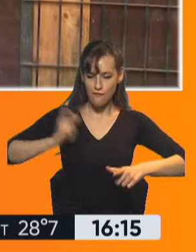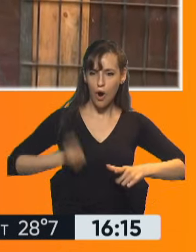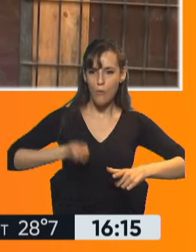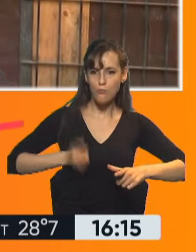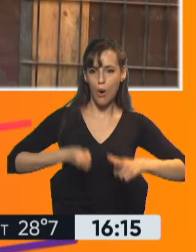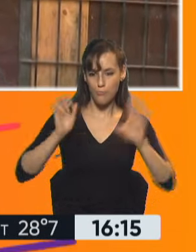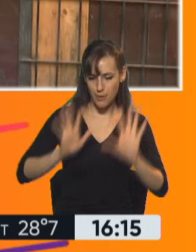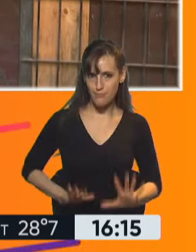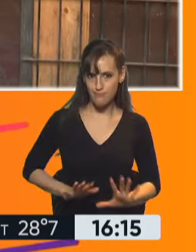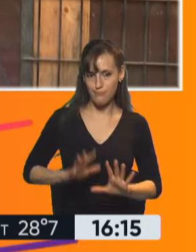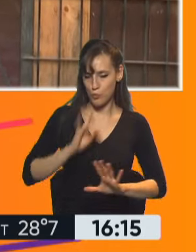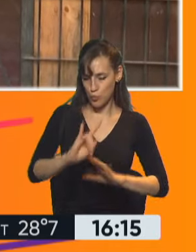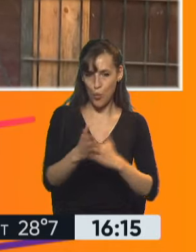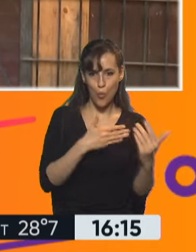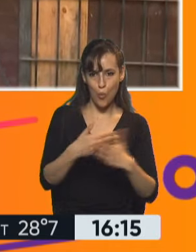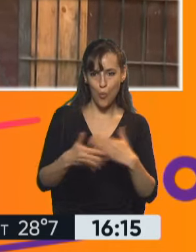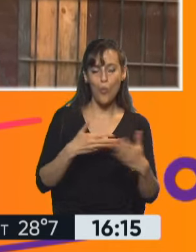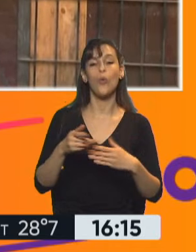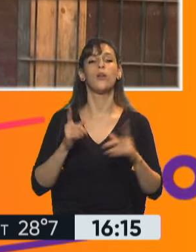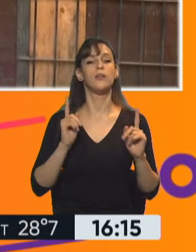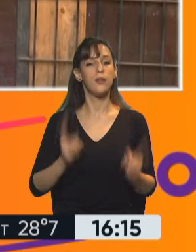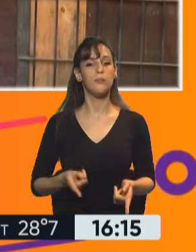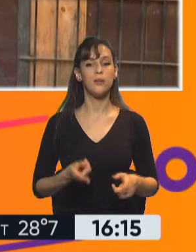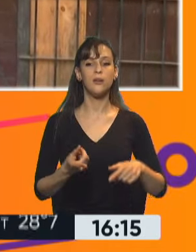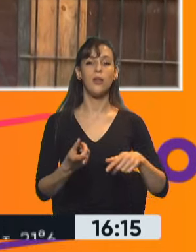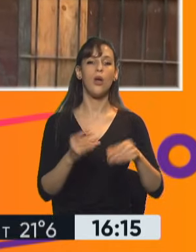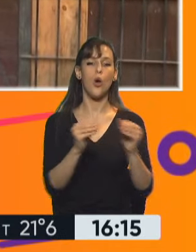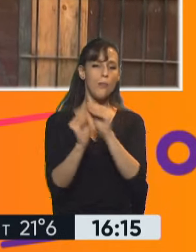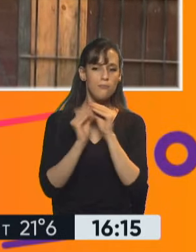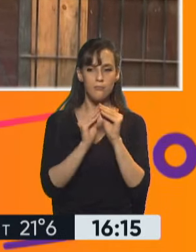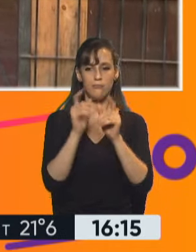toda su familia y bueno, con compañeros y compañeras